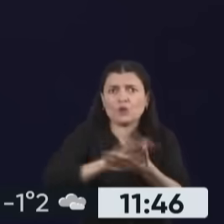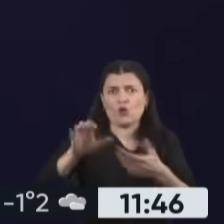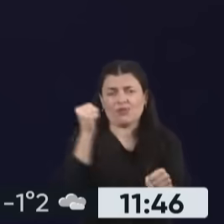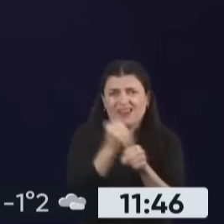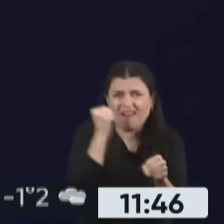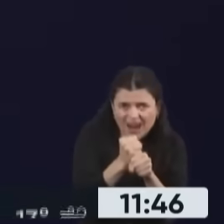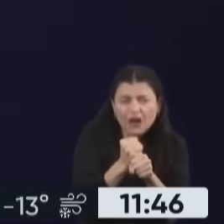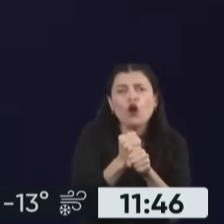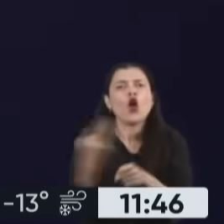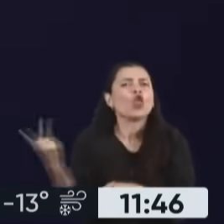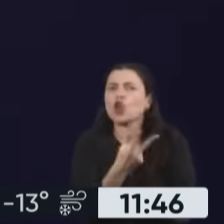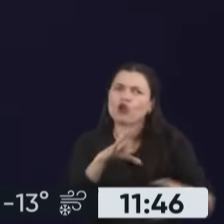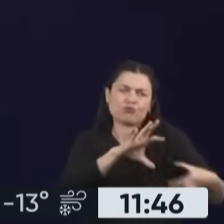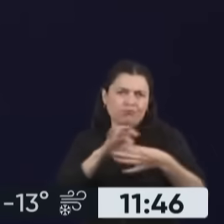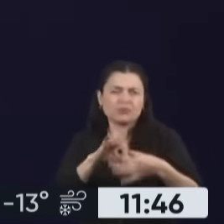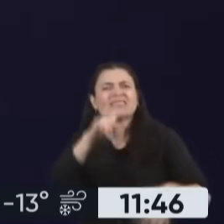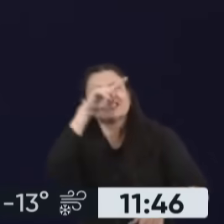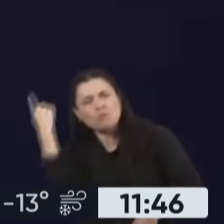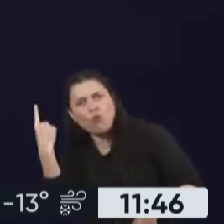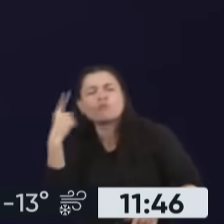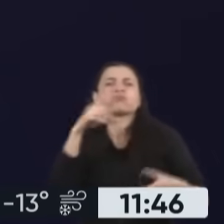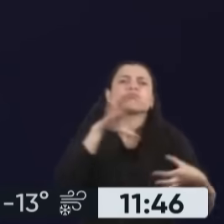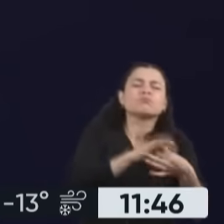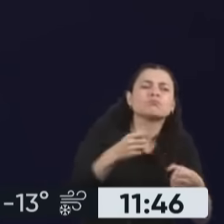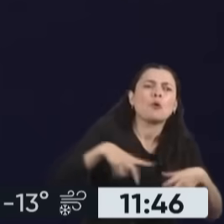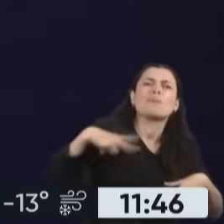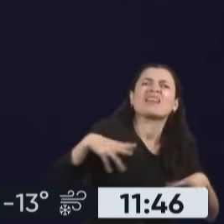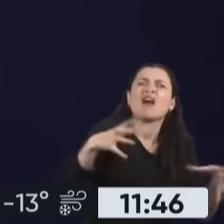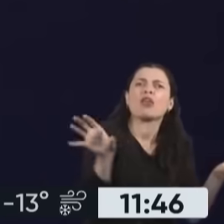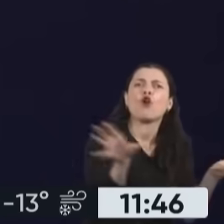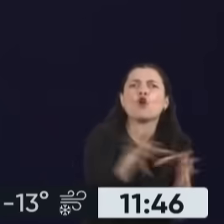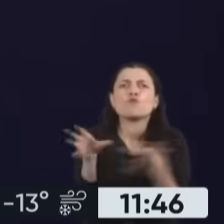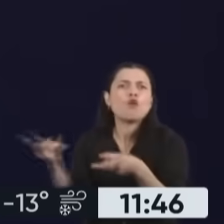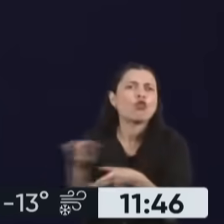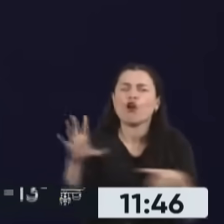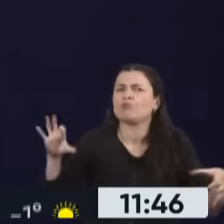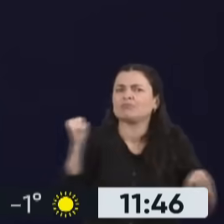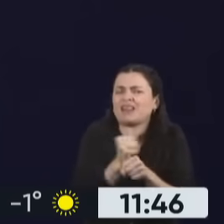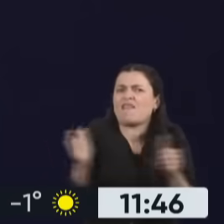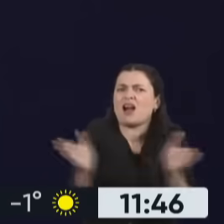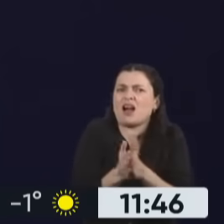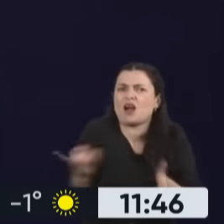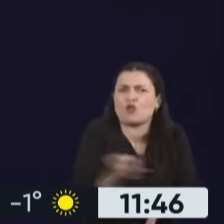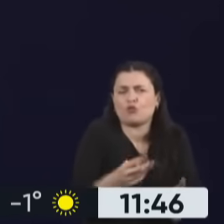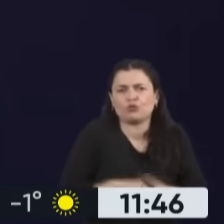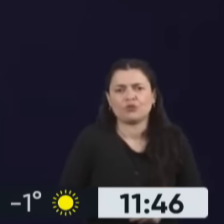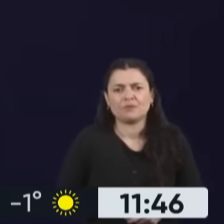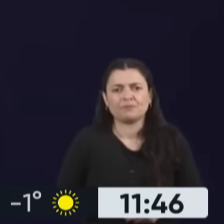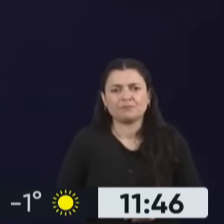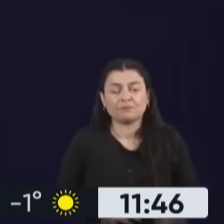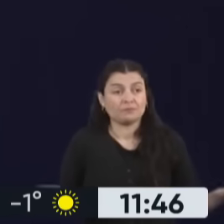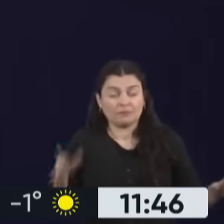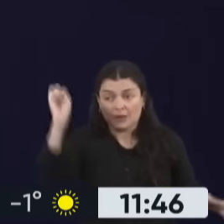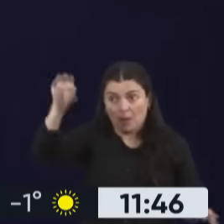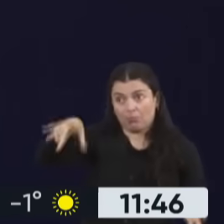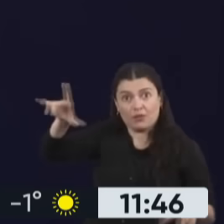con el sector privado, y sabemos que el motor del sector privado es mi fotógrafo, es el